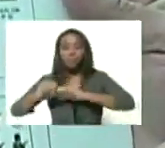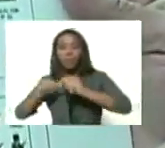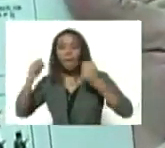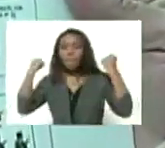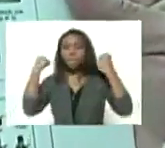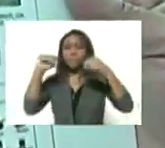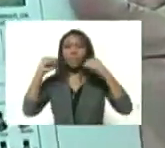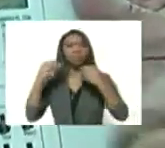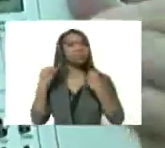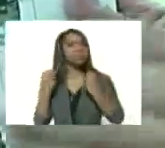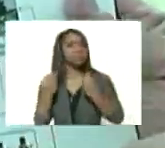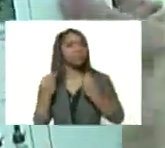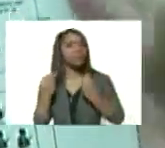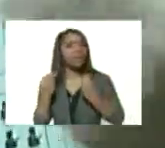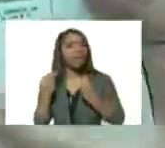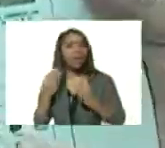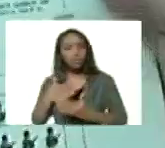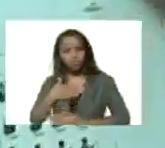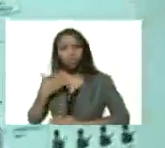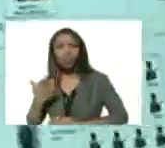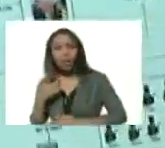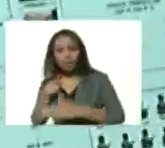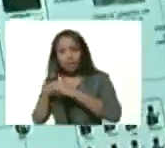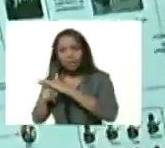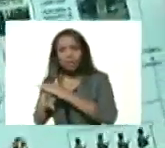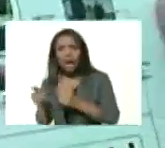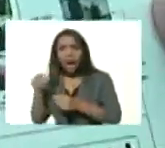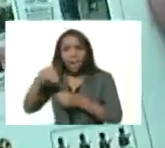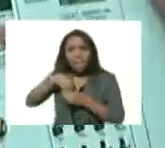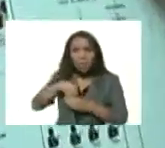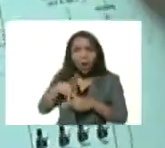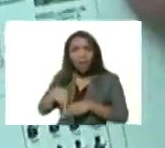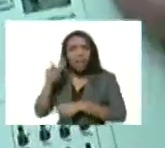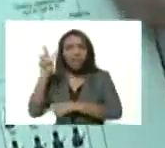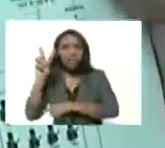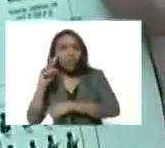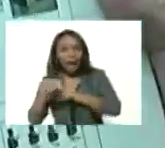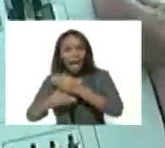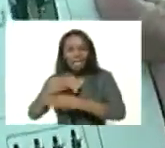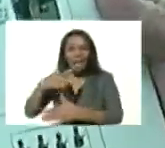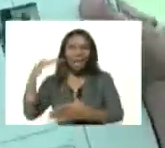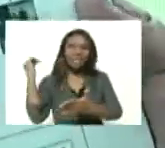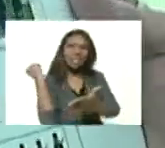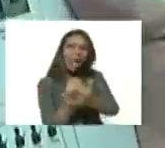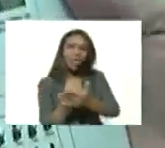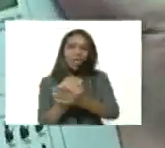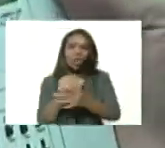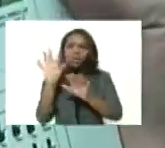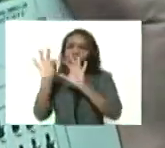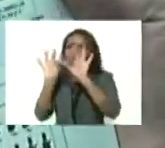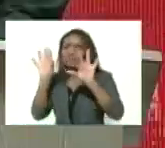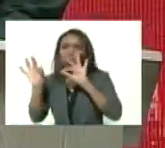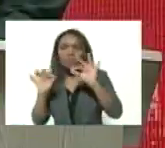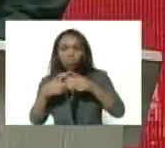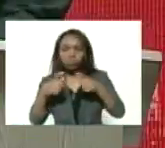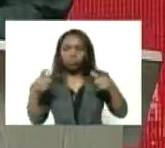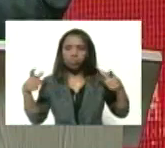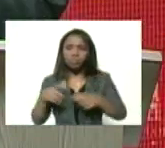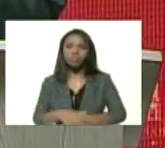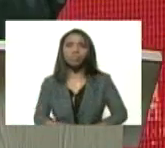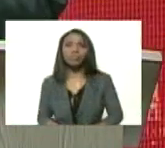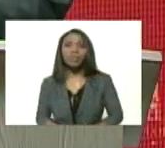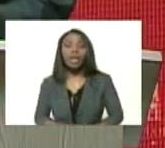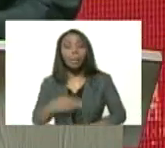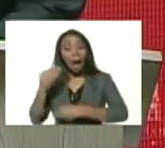para posibilitar el ingreso a Venezuela para generar asesinatos selectivos, magnicidio, y